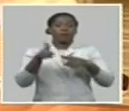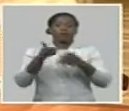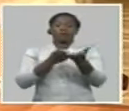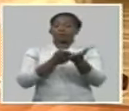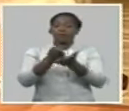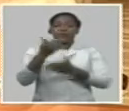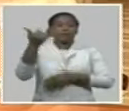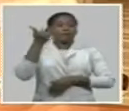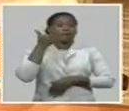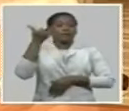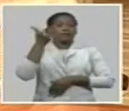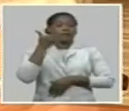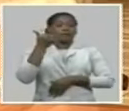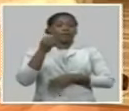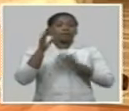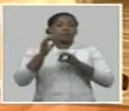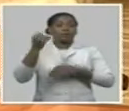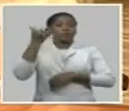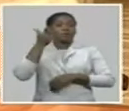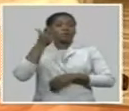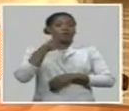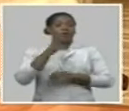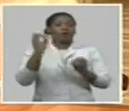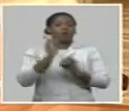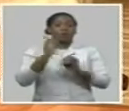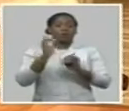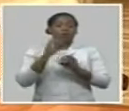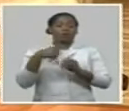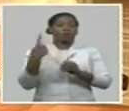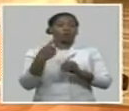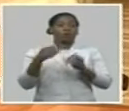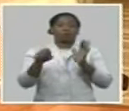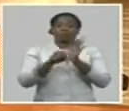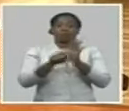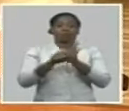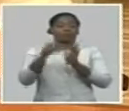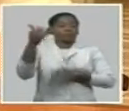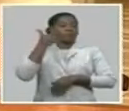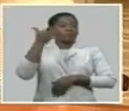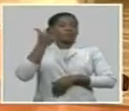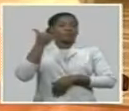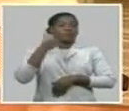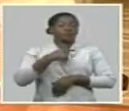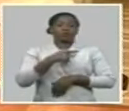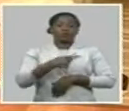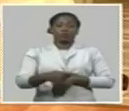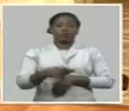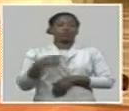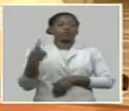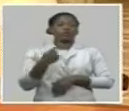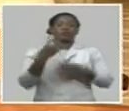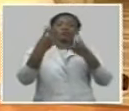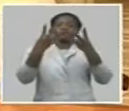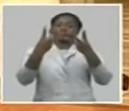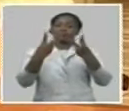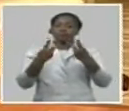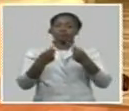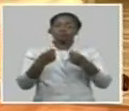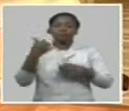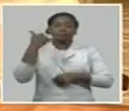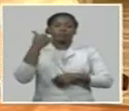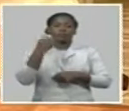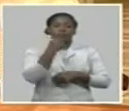porque el número de llamadas es muy grande esto lo tenemos magnificado y lo sabemos por cada